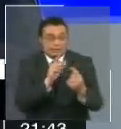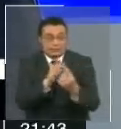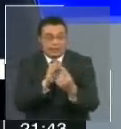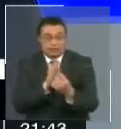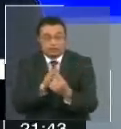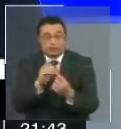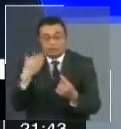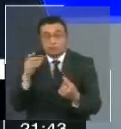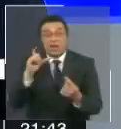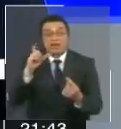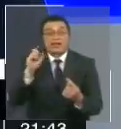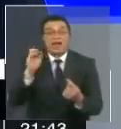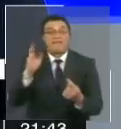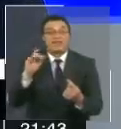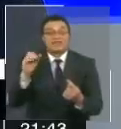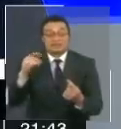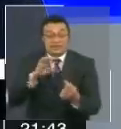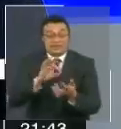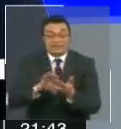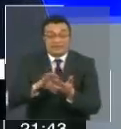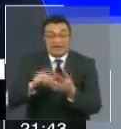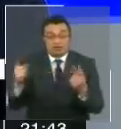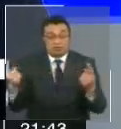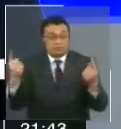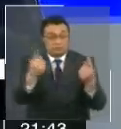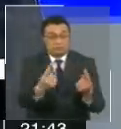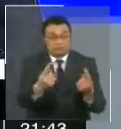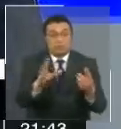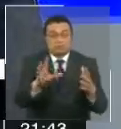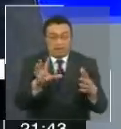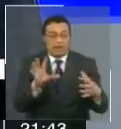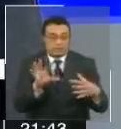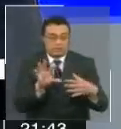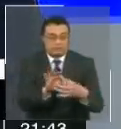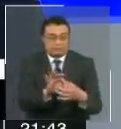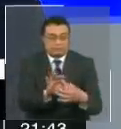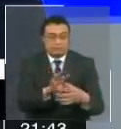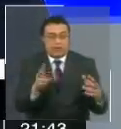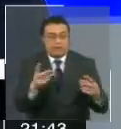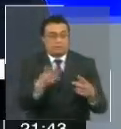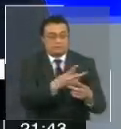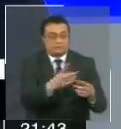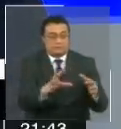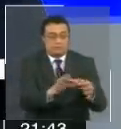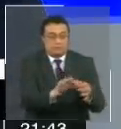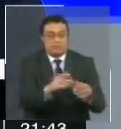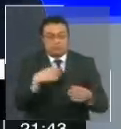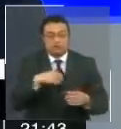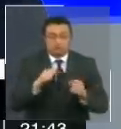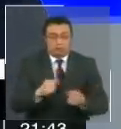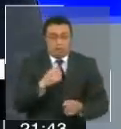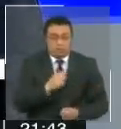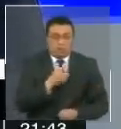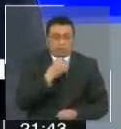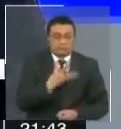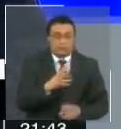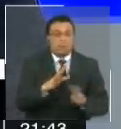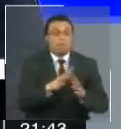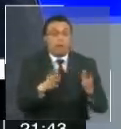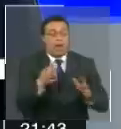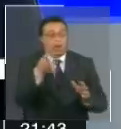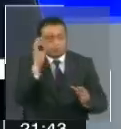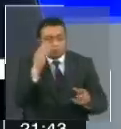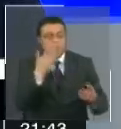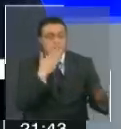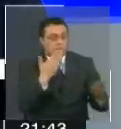que llega Sebastián Cabeza como secretario ejecutivo, esa relación se estrechó un poco más con él. Eso sí lo puedo decir. Hubo más